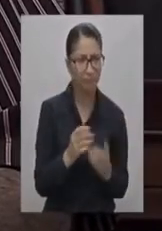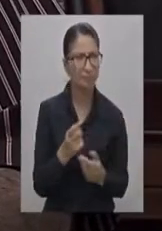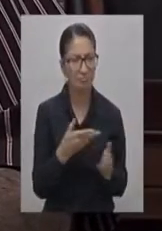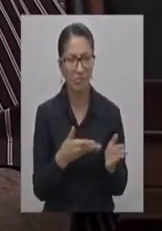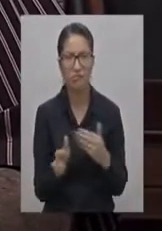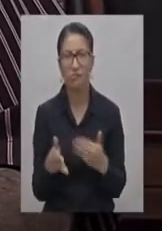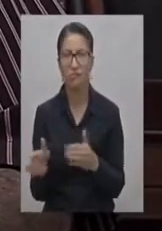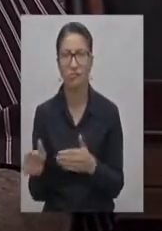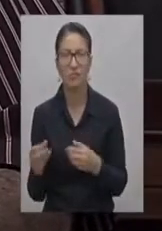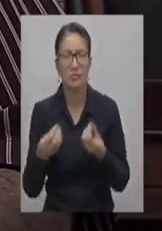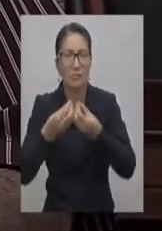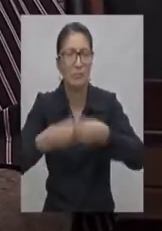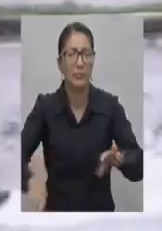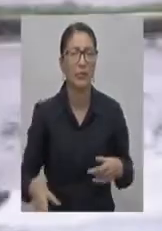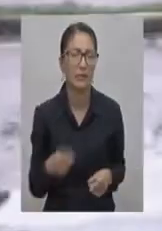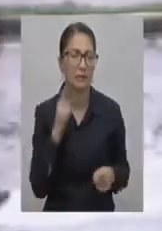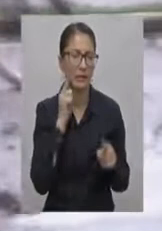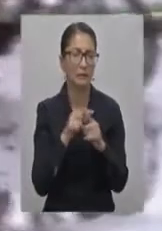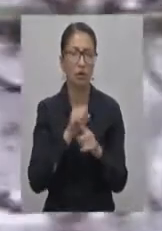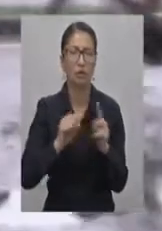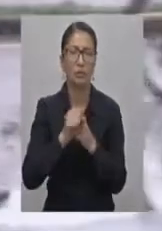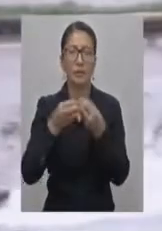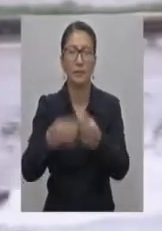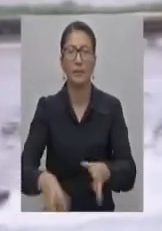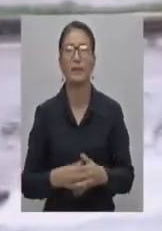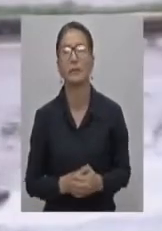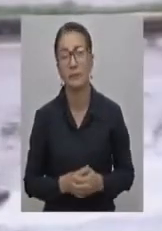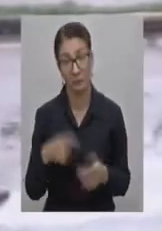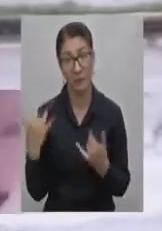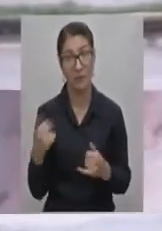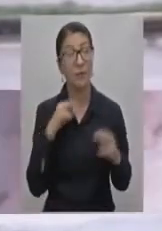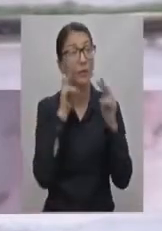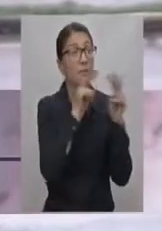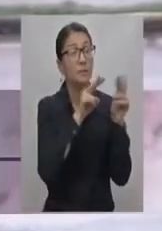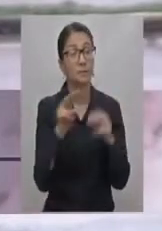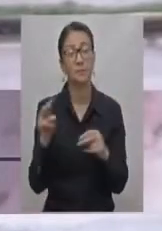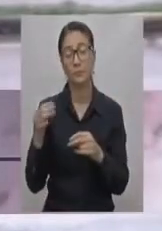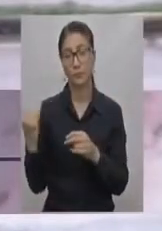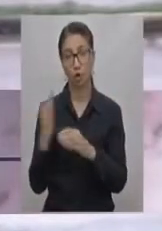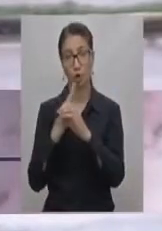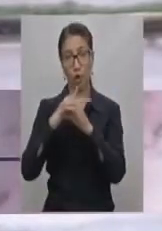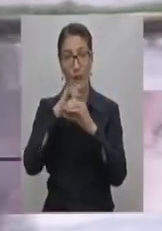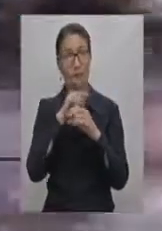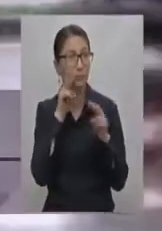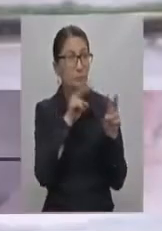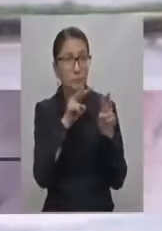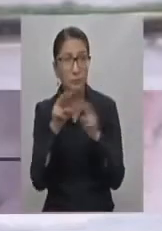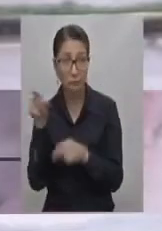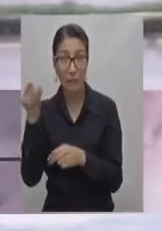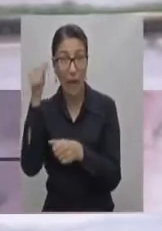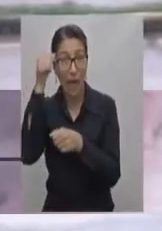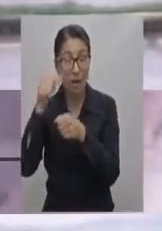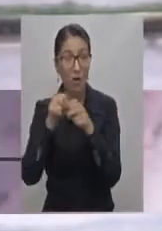y lleguen a cumplir su fin social. Entre los procesos por elefantes blancos que adelanta la Contraloría General de la República aquí